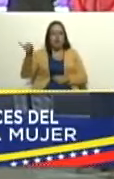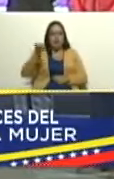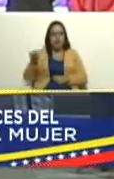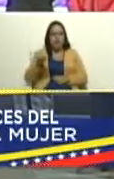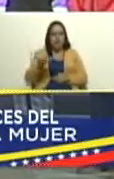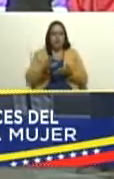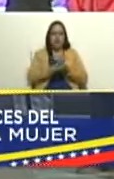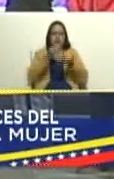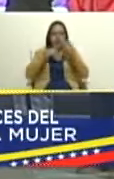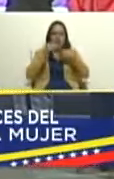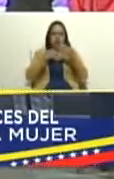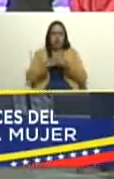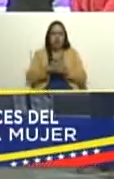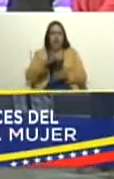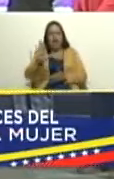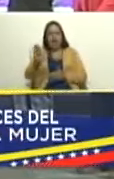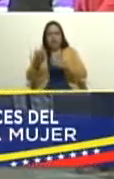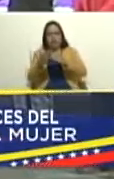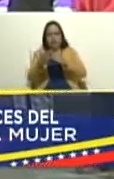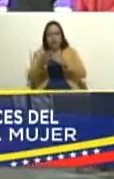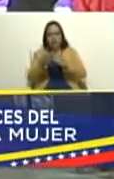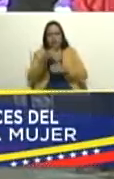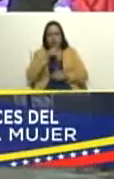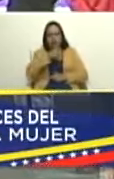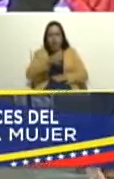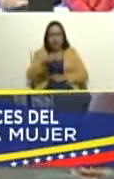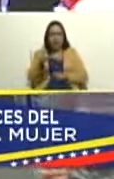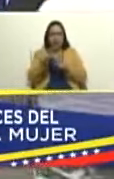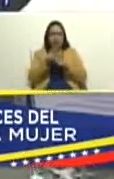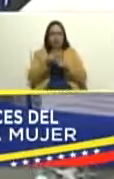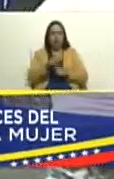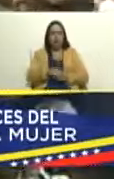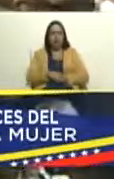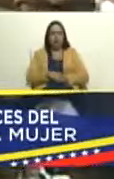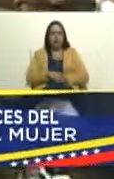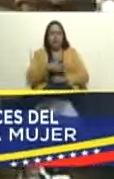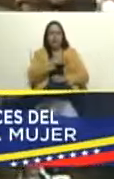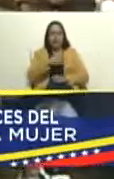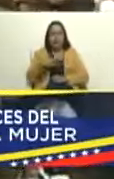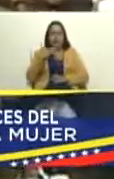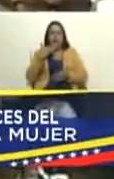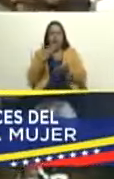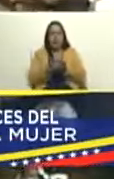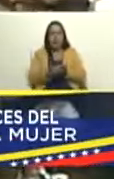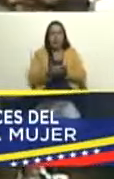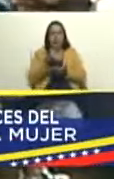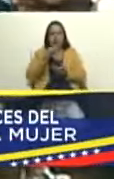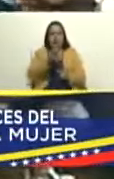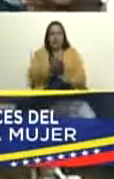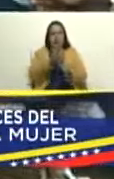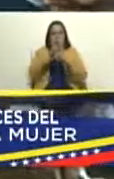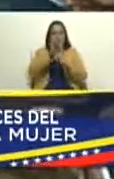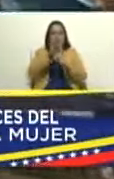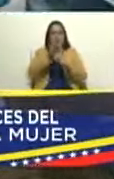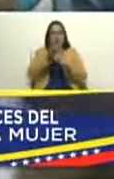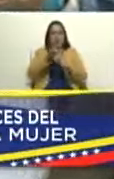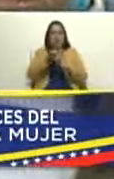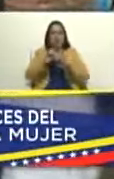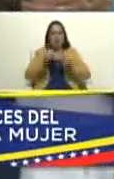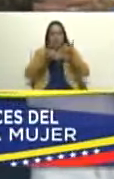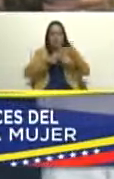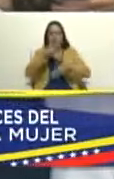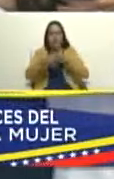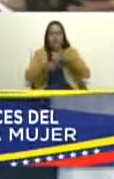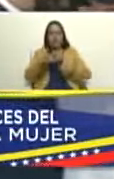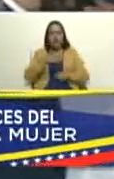Señor presidente. Bueno, vamos a escuchar. Quisiera darle las gracias por tomarnos en cuenta, aparte del programa Soy Mujer,